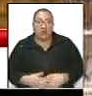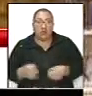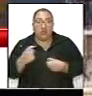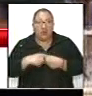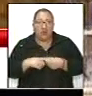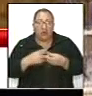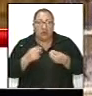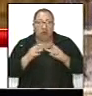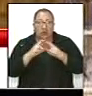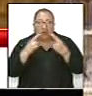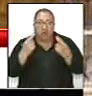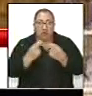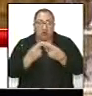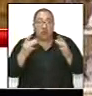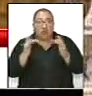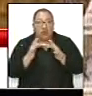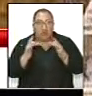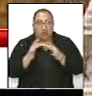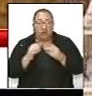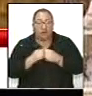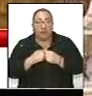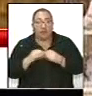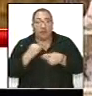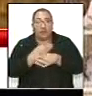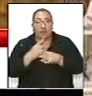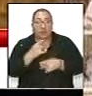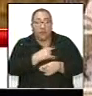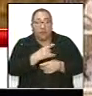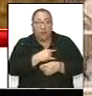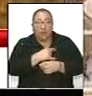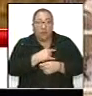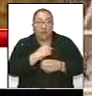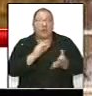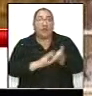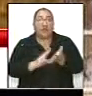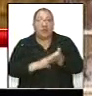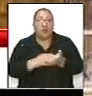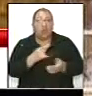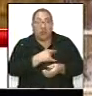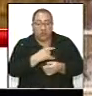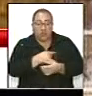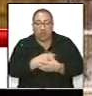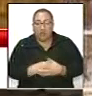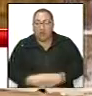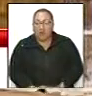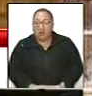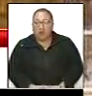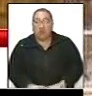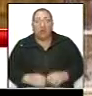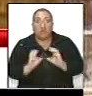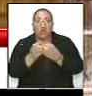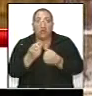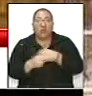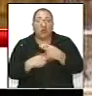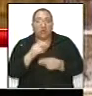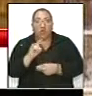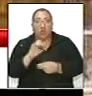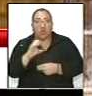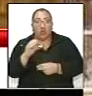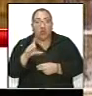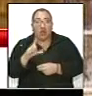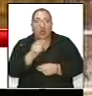muchos eventos vinculados al sistema universitario, de defensorías universitarias, Congreso Nacional de Educal, que es